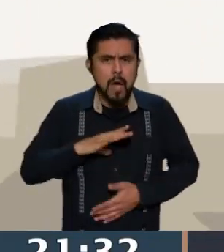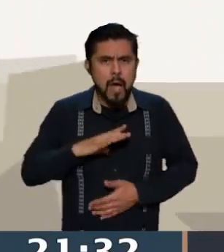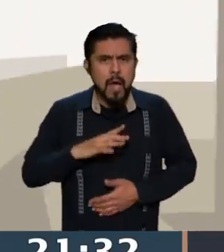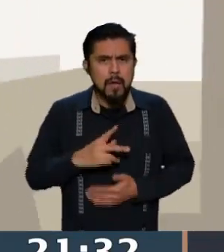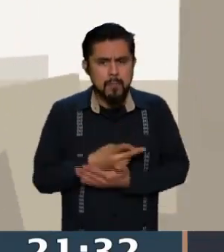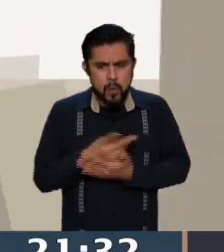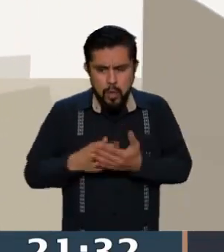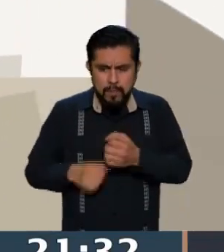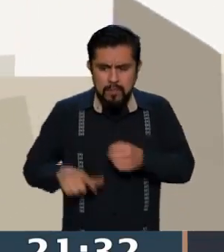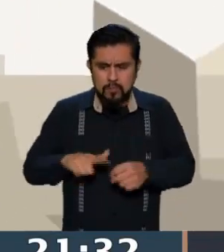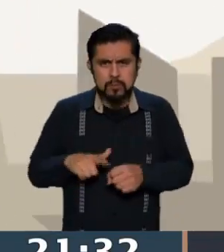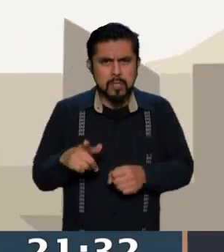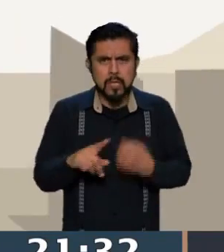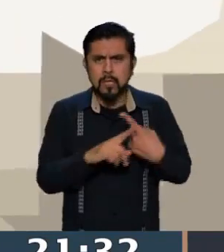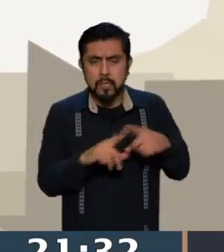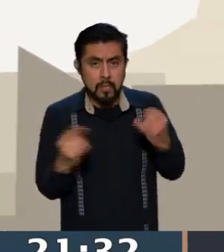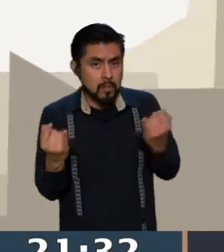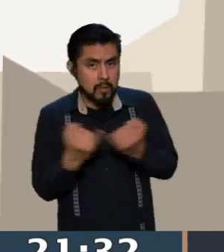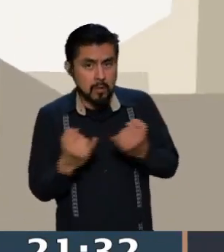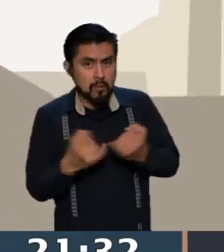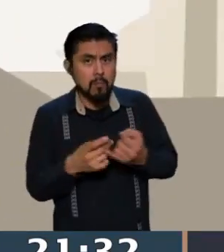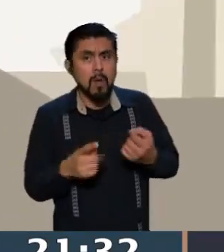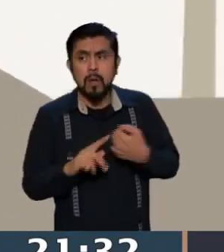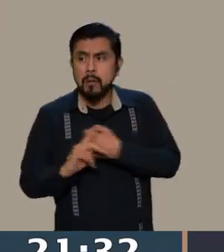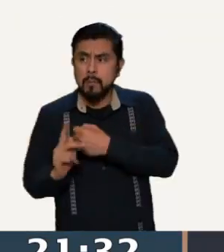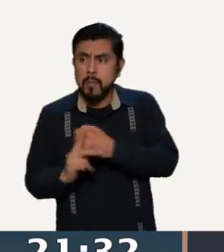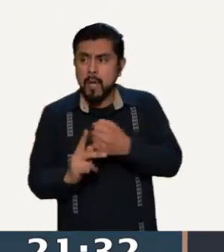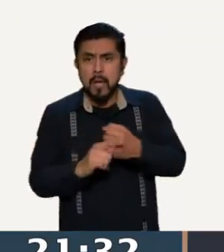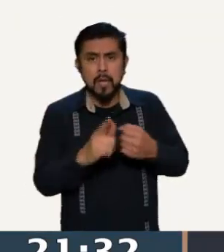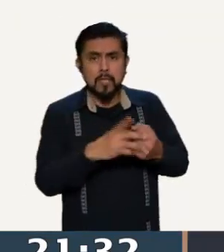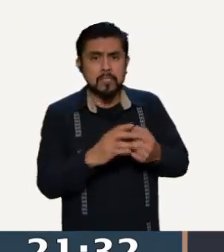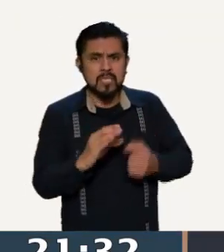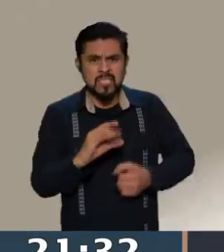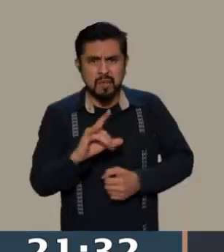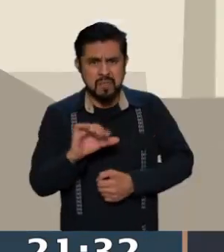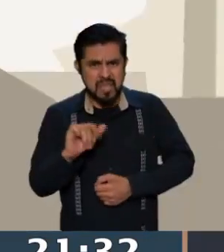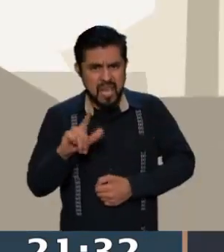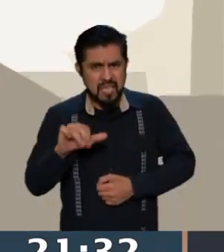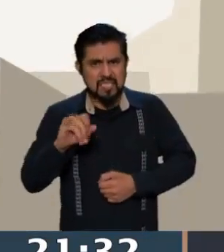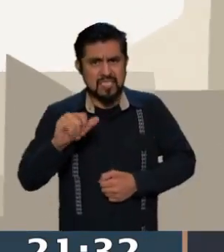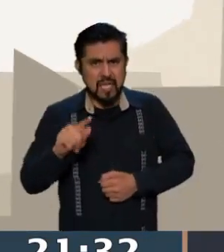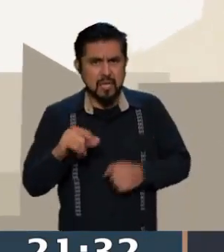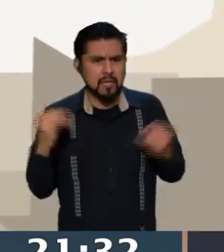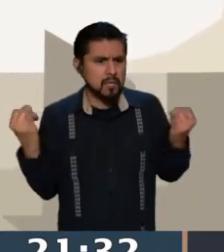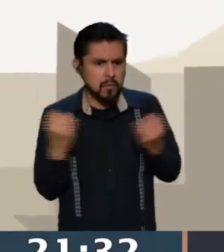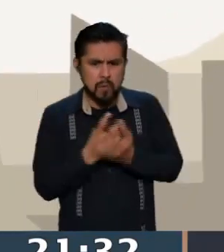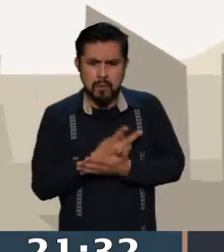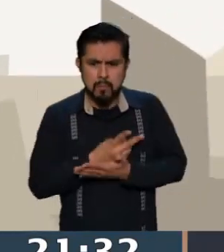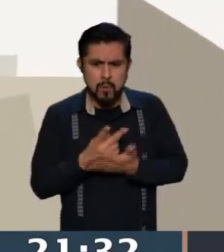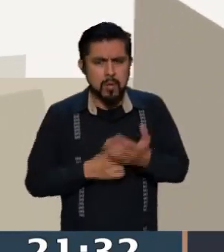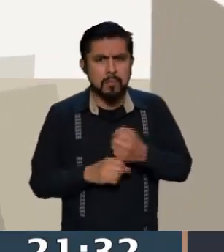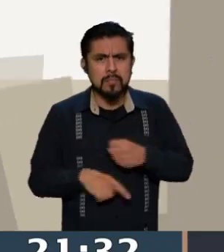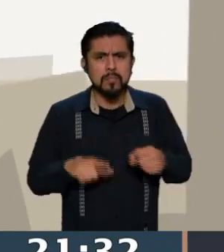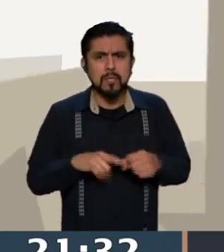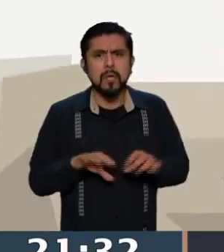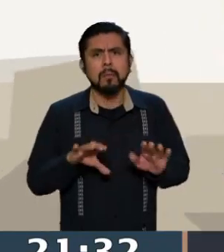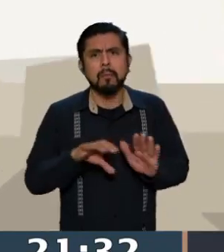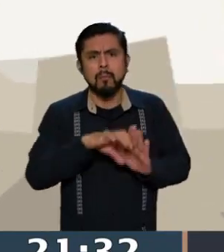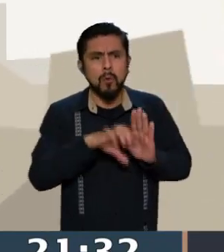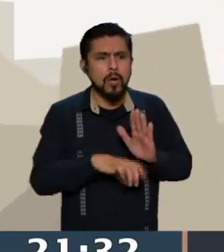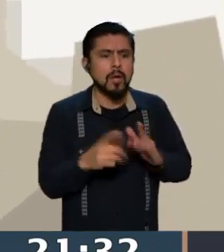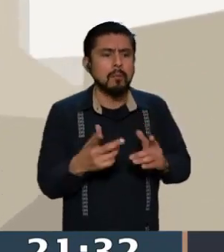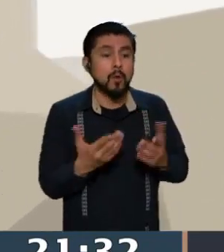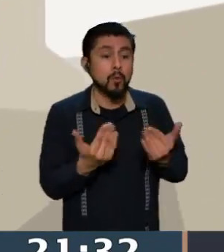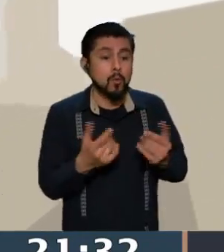incluso los países capitalistas más destacados tienen los programas sociales más agresivos, seguro de desempleo,